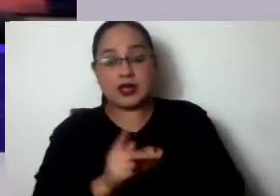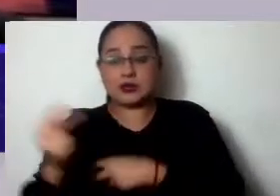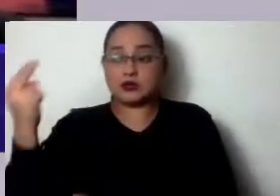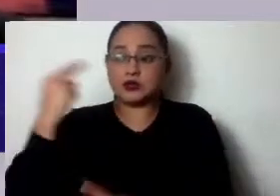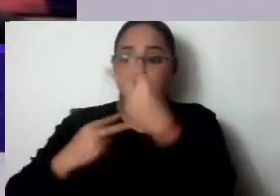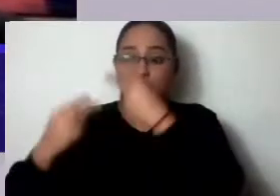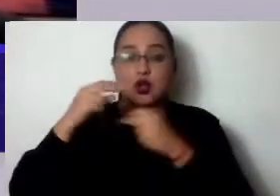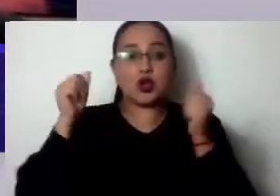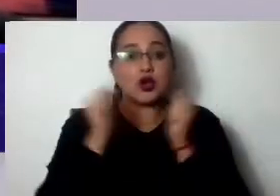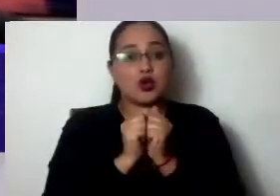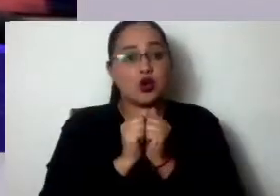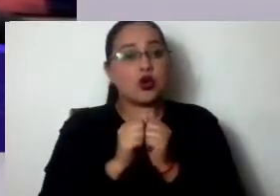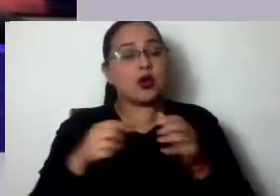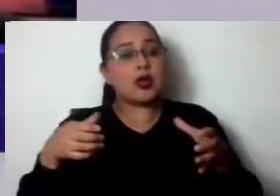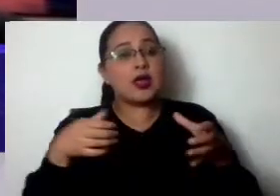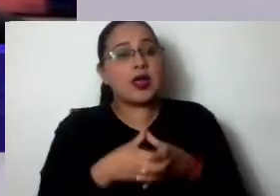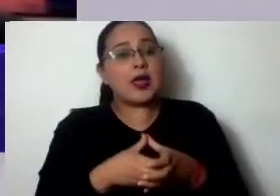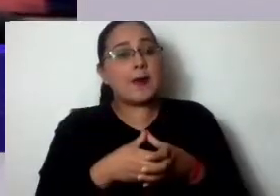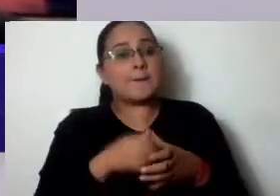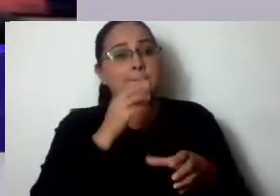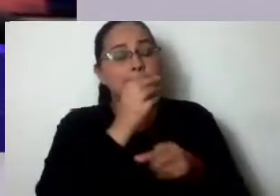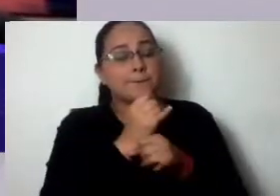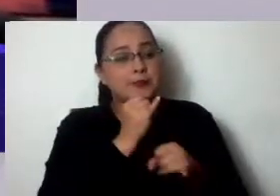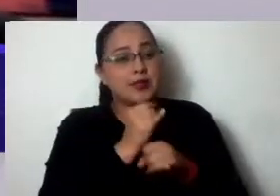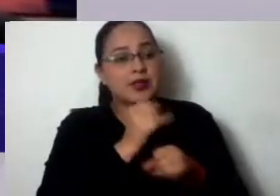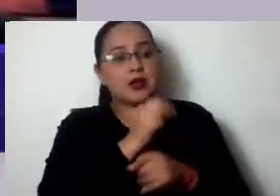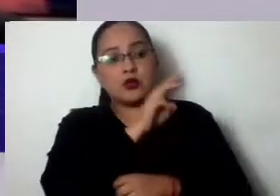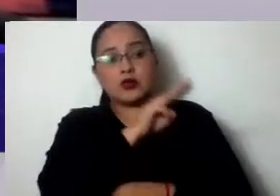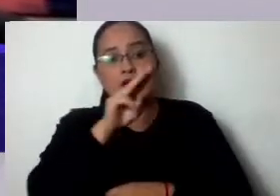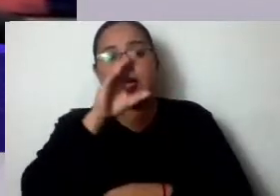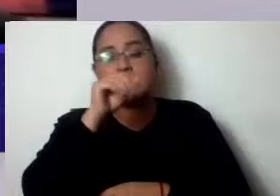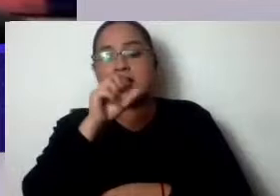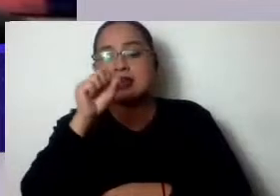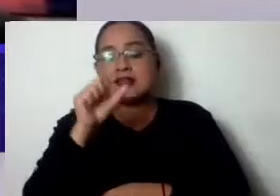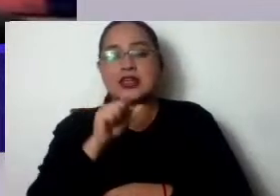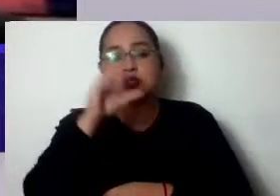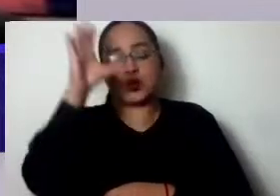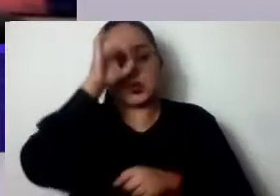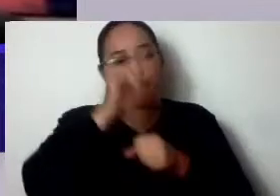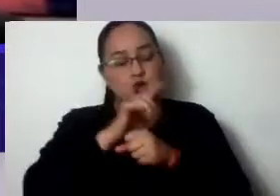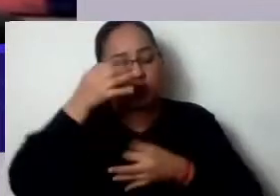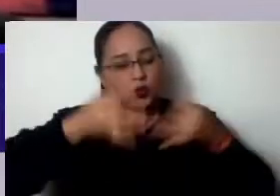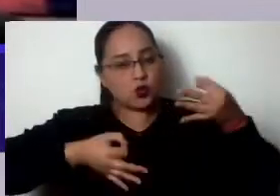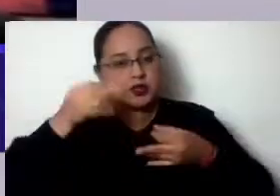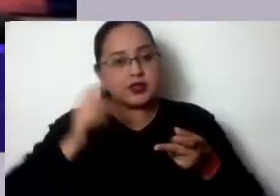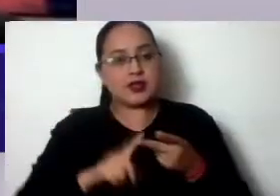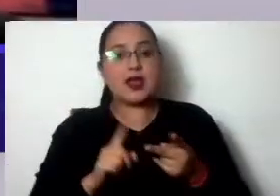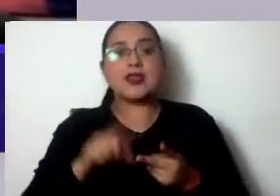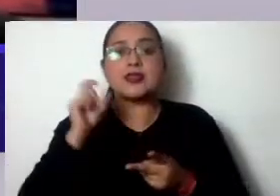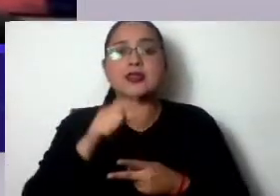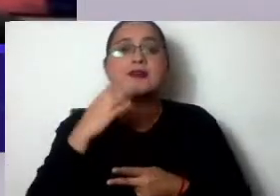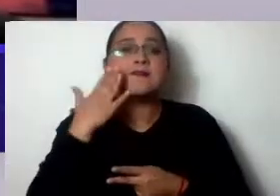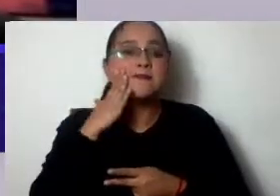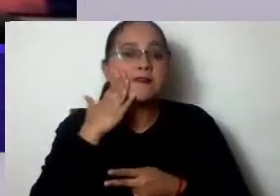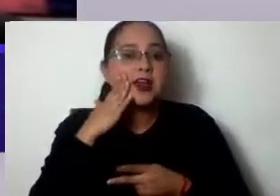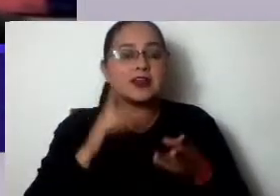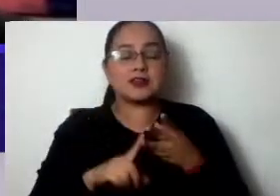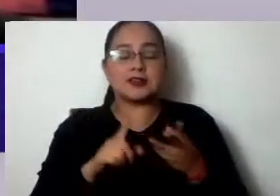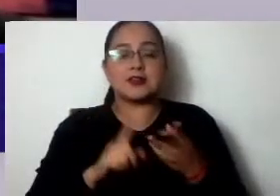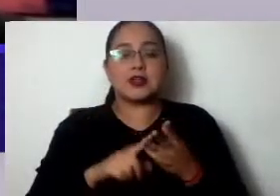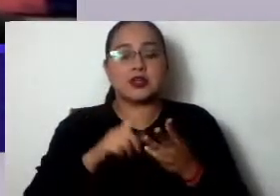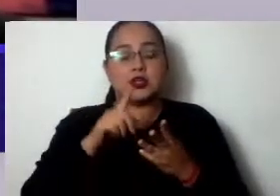de actualización profesional de casas de la cultura jurídica y a través de las redes sociales de nuestro alto tribunal